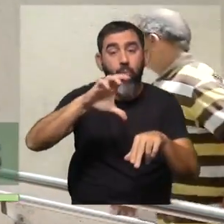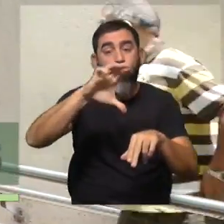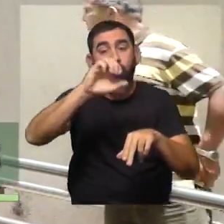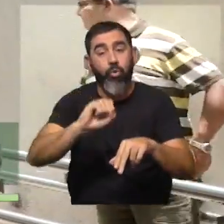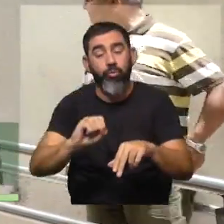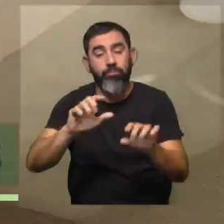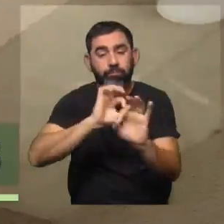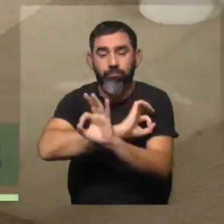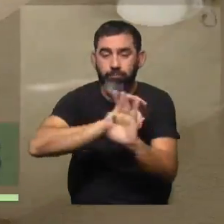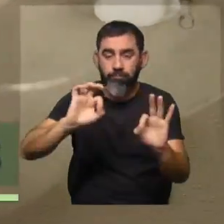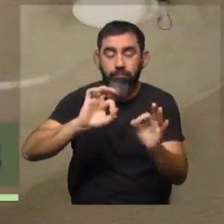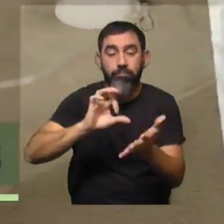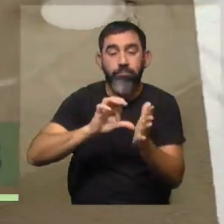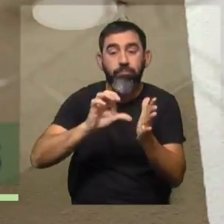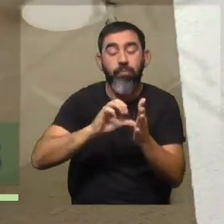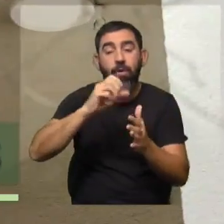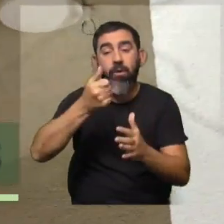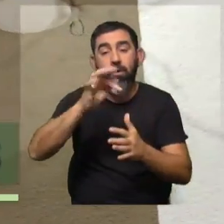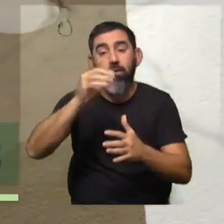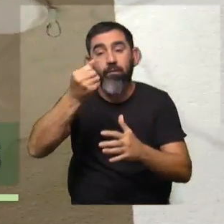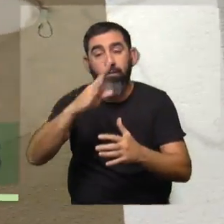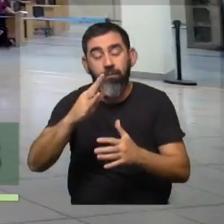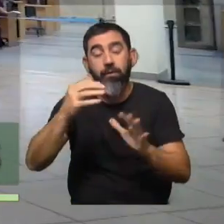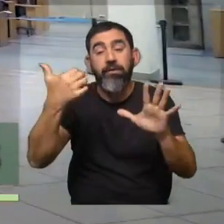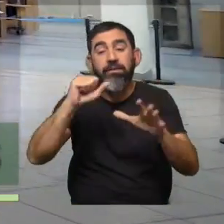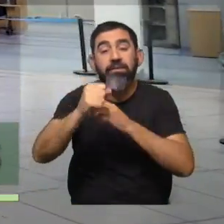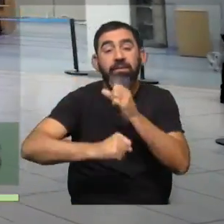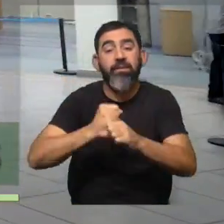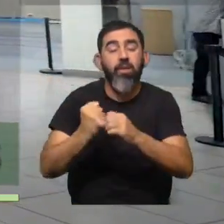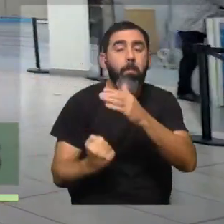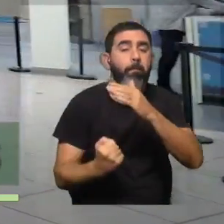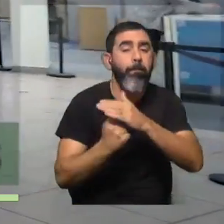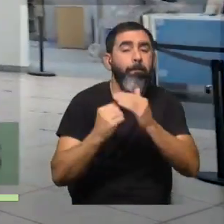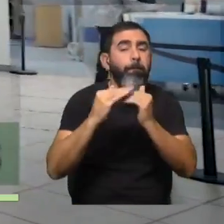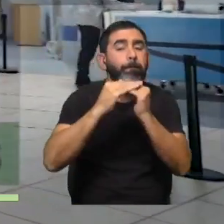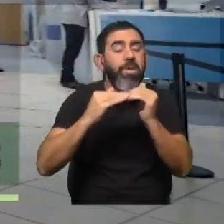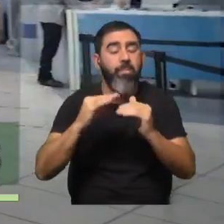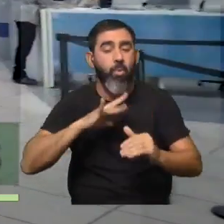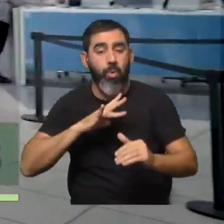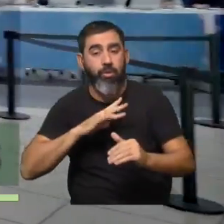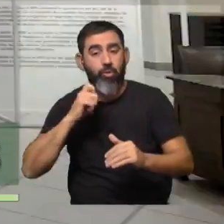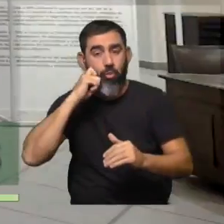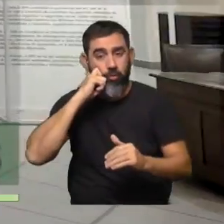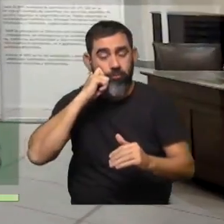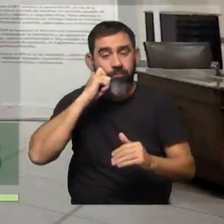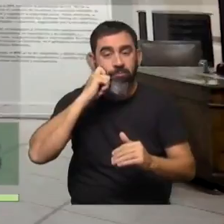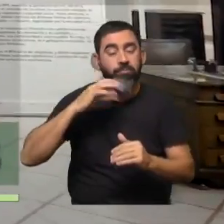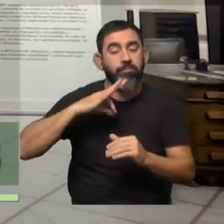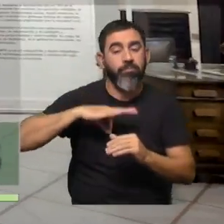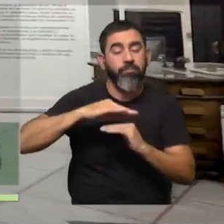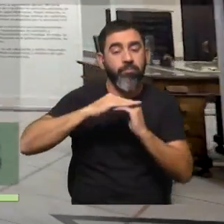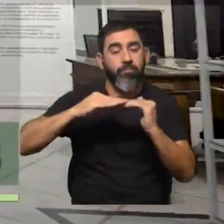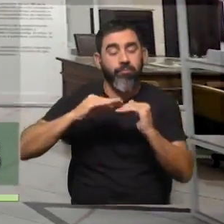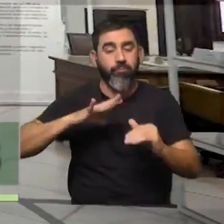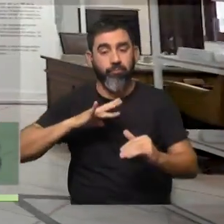representa dejar sin efecto el sistema de afaps fijar los 60 años como la edad mínima jubilatoria y Establecer un monto básico para